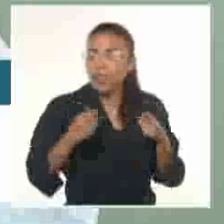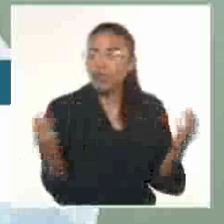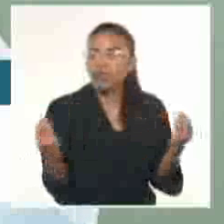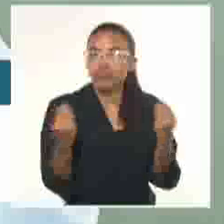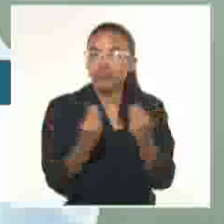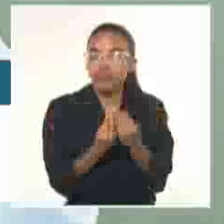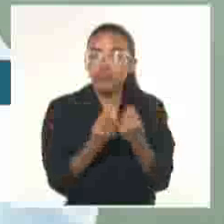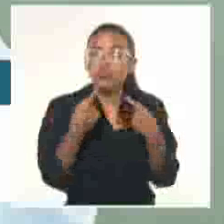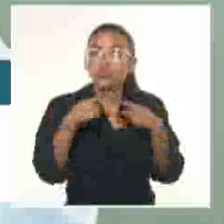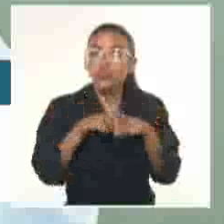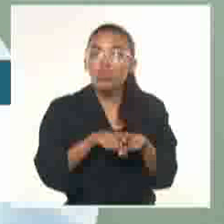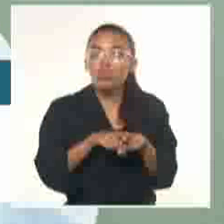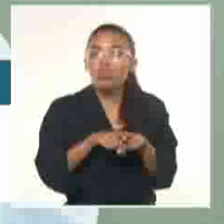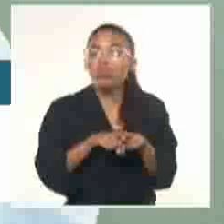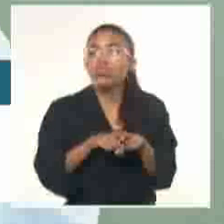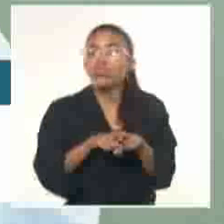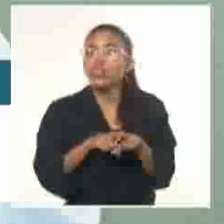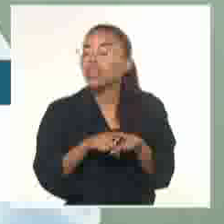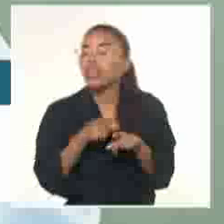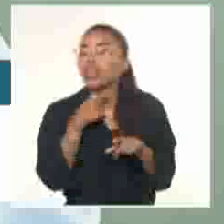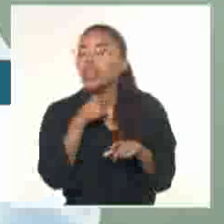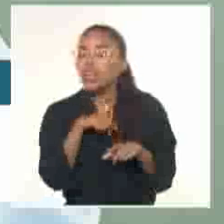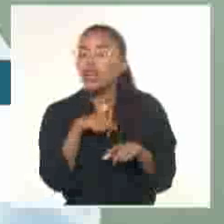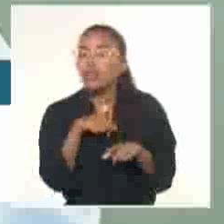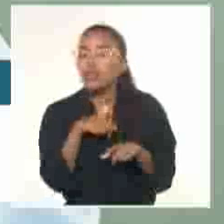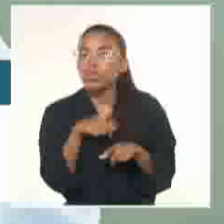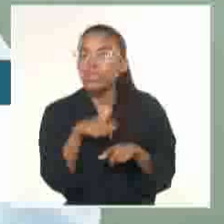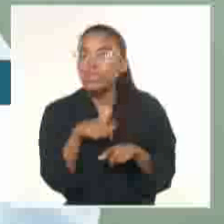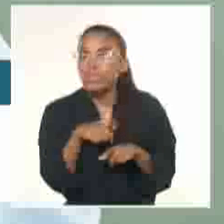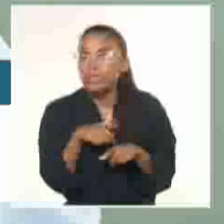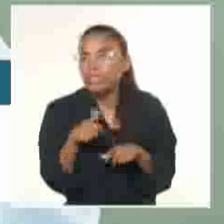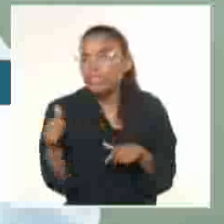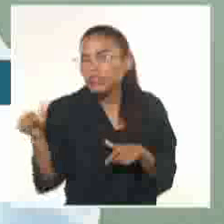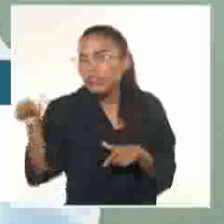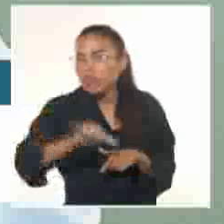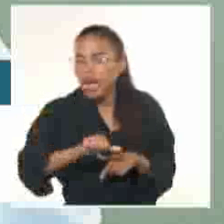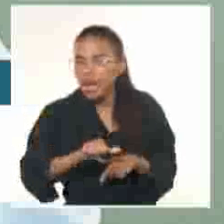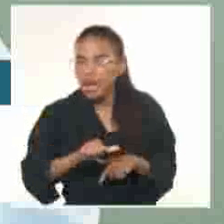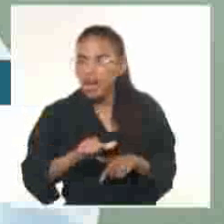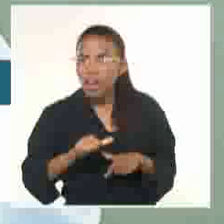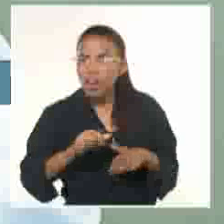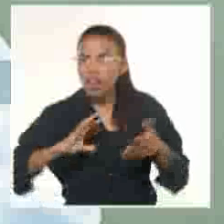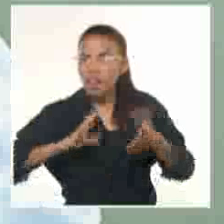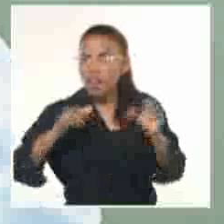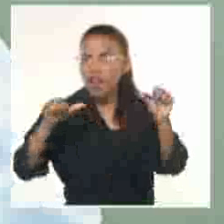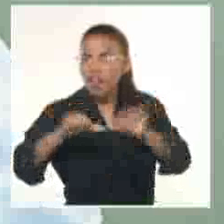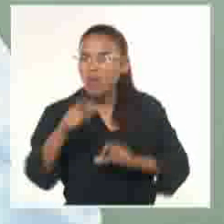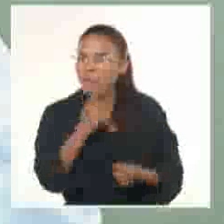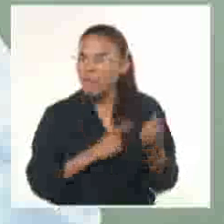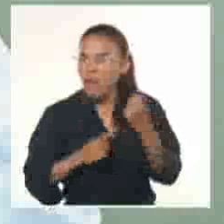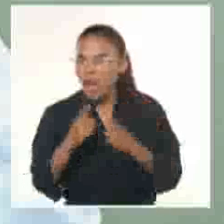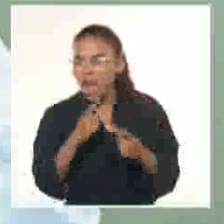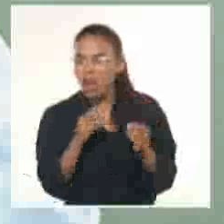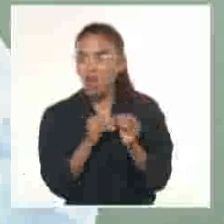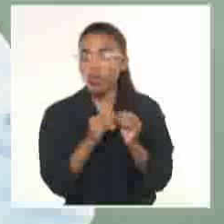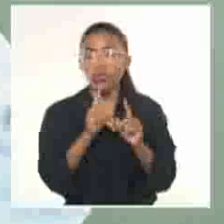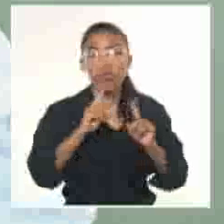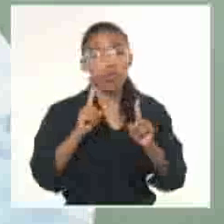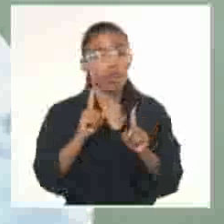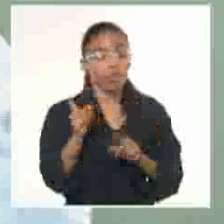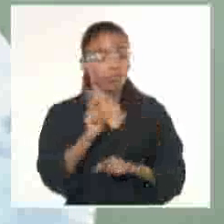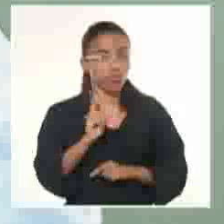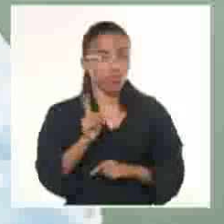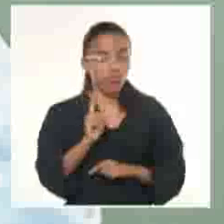no maleficencia, es decir, procurar no hacer daño. Desde muy temprano tiempo en la formación